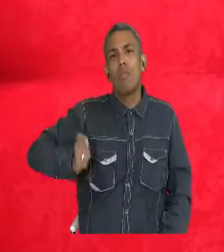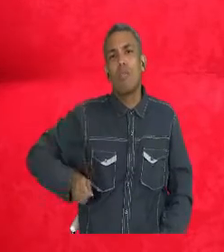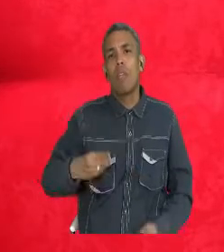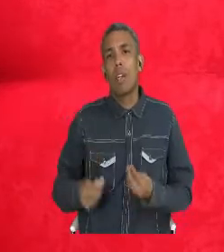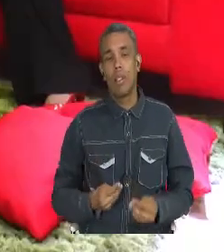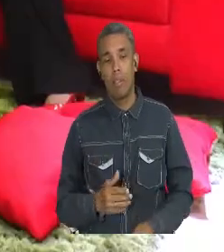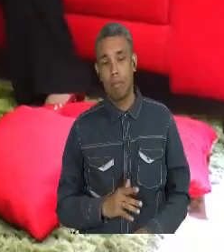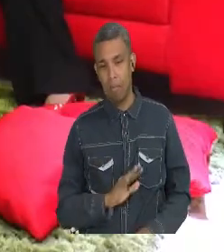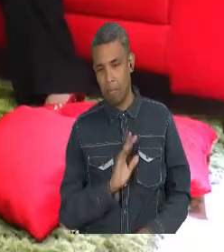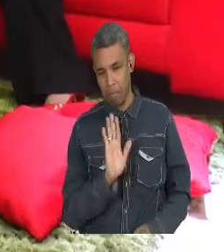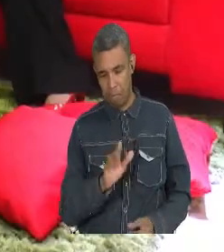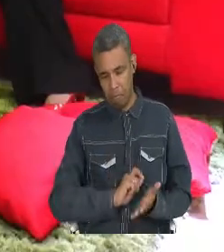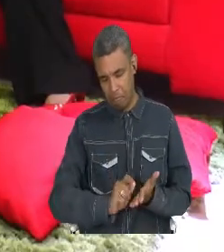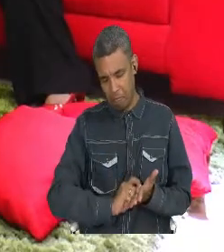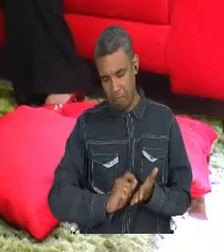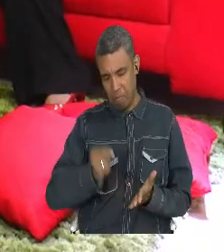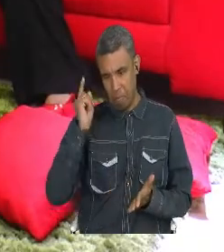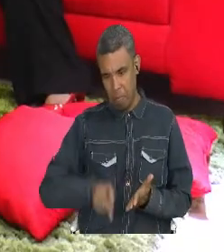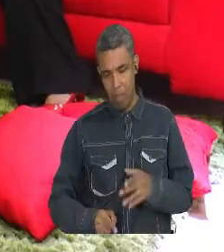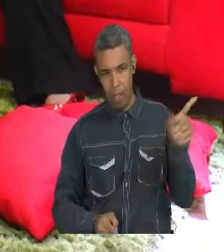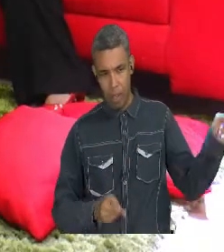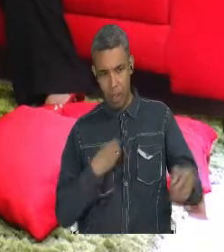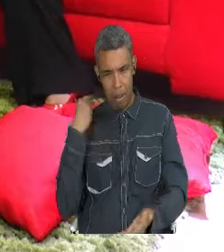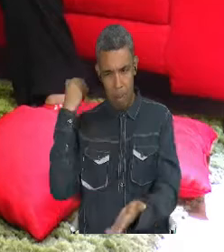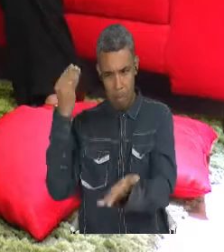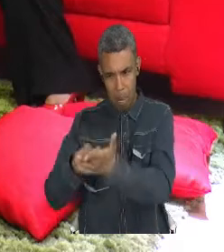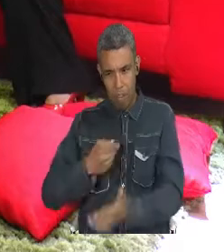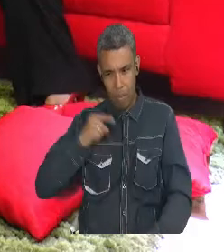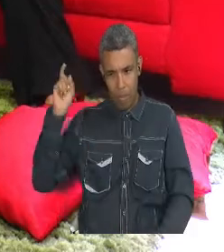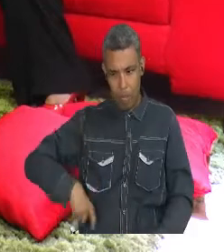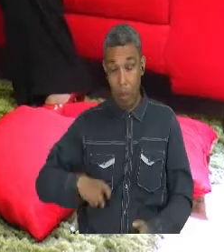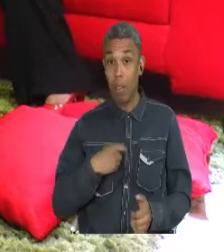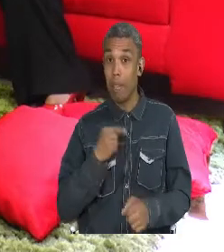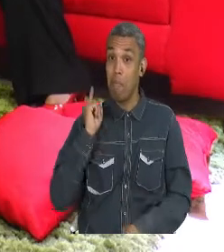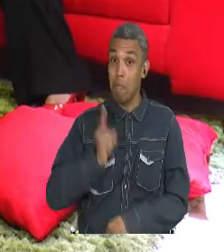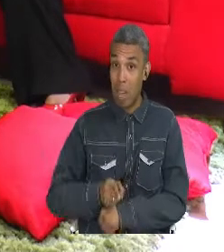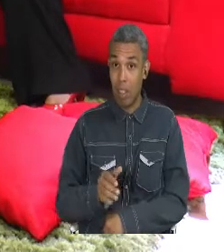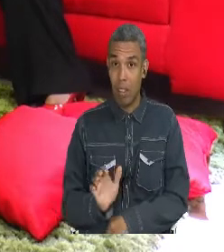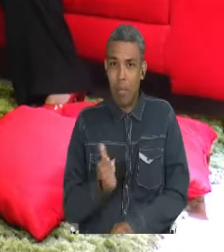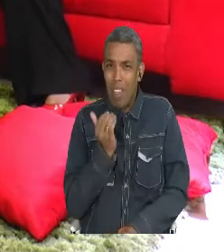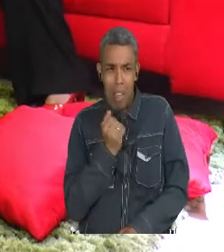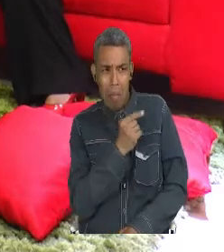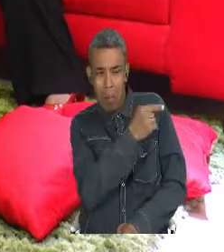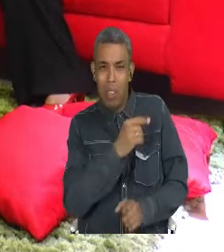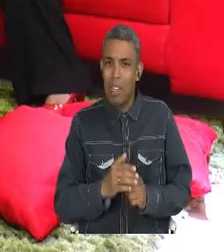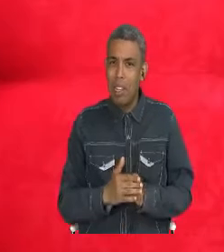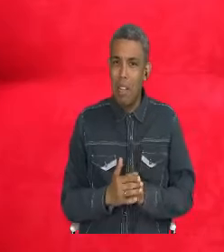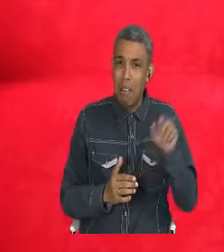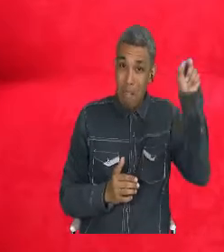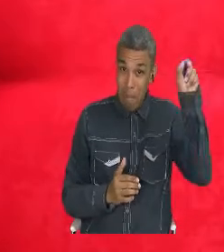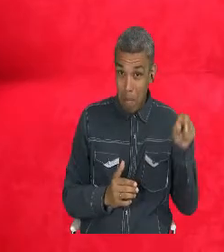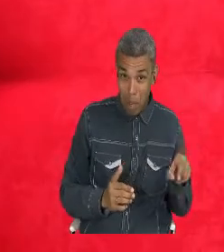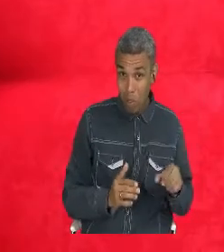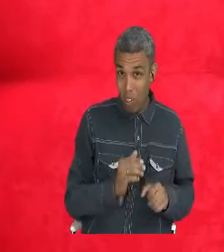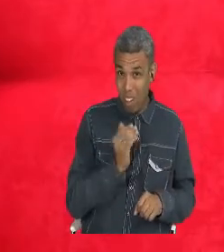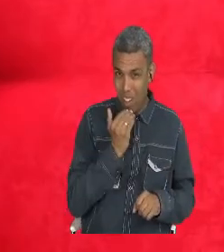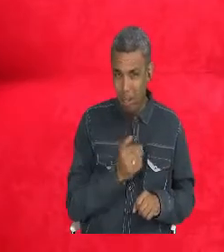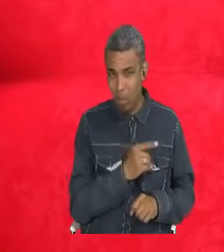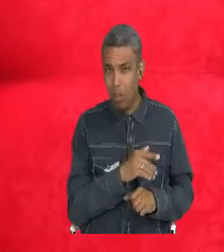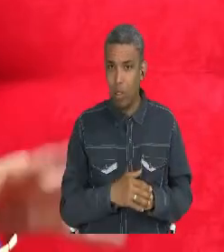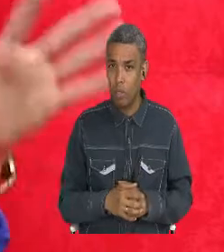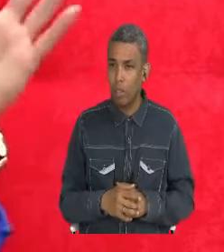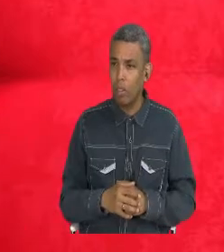deuda. Cuando se ordena que se pague la deuda, lo que se busca es que se embarguen los bienes de esta persona, de este deudor,